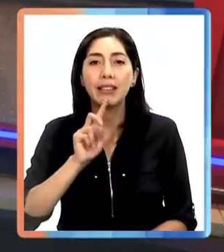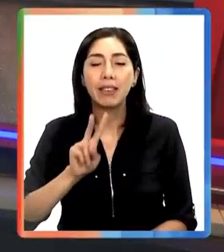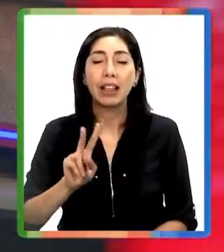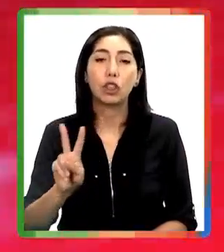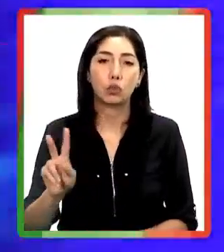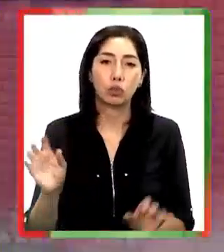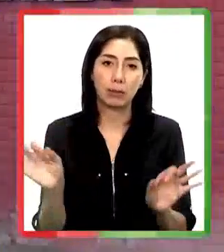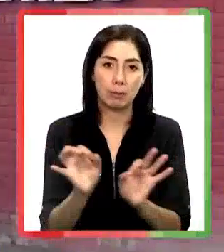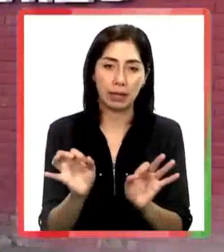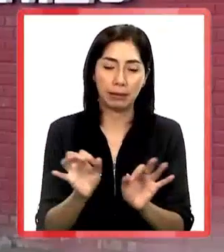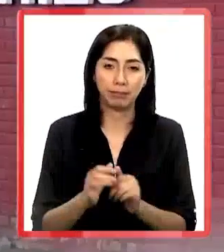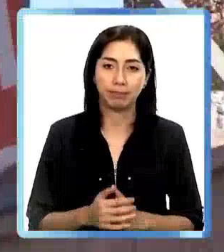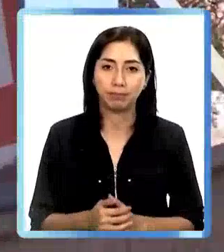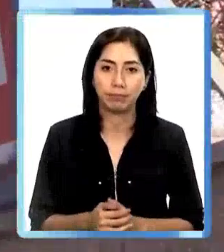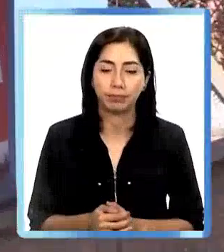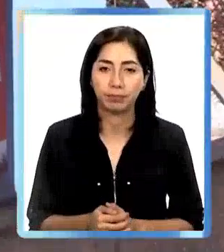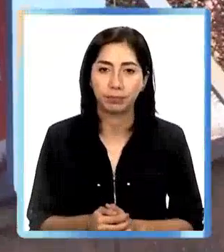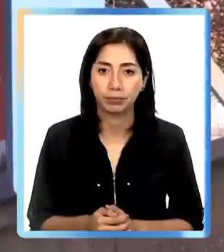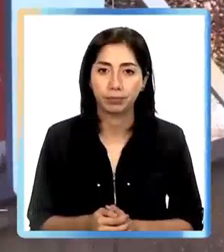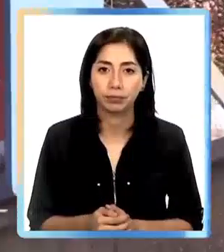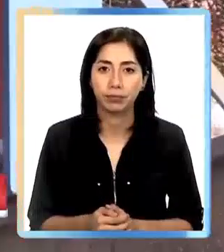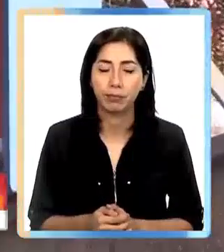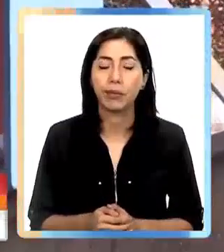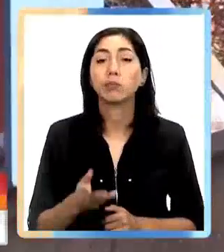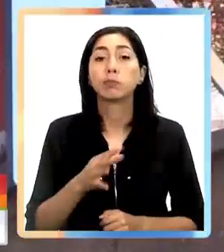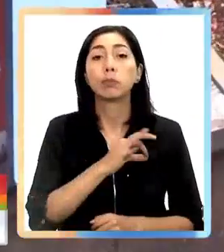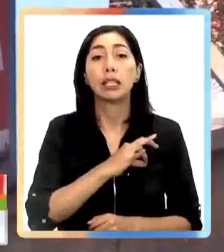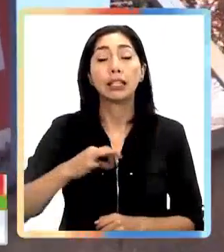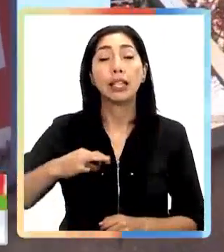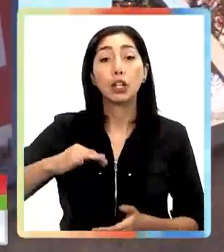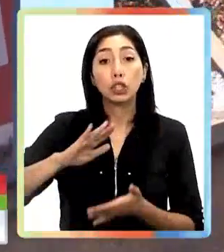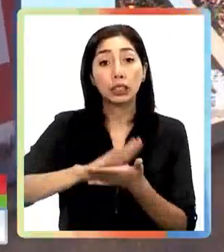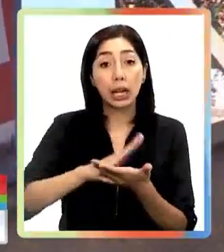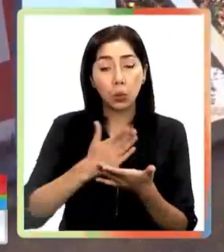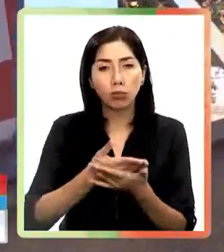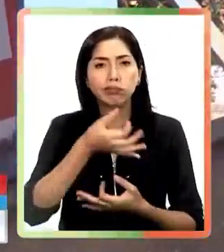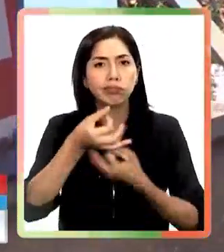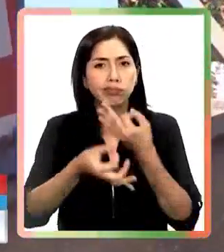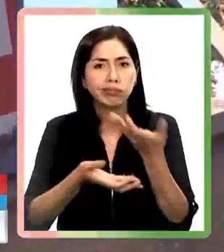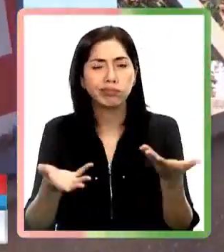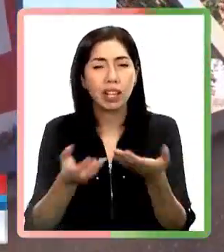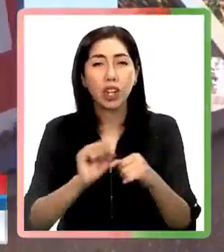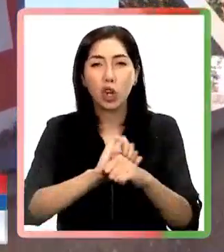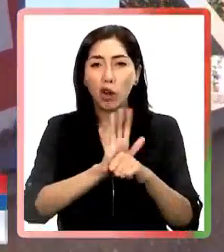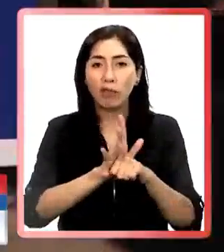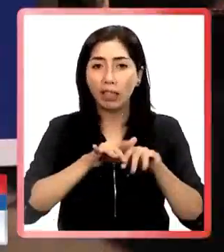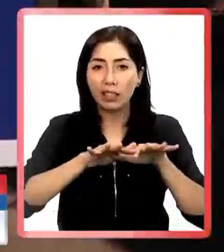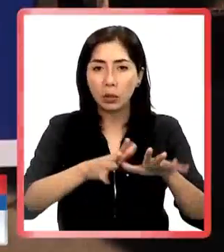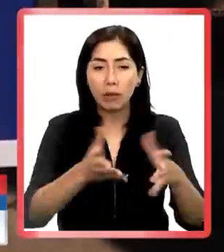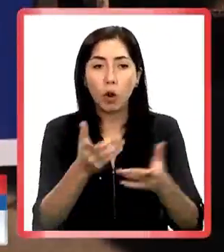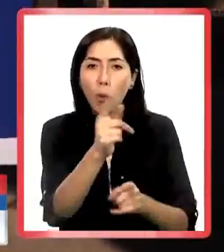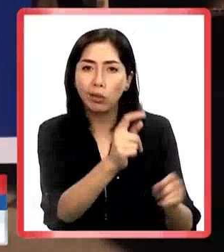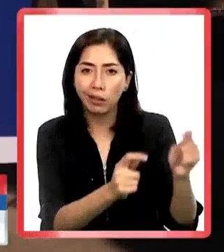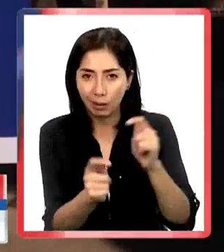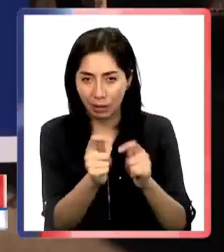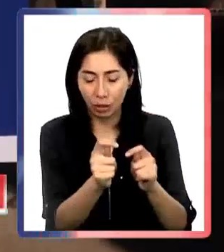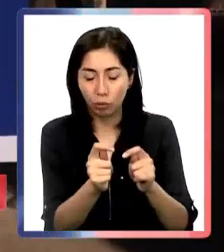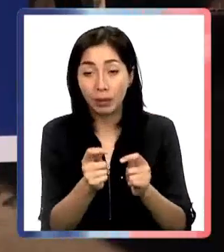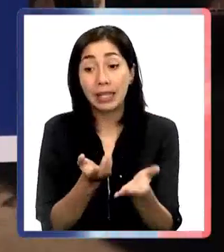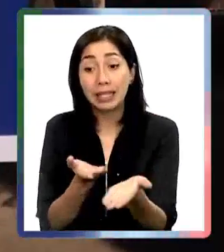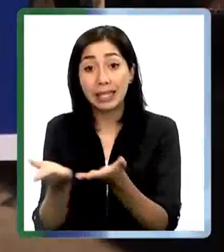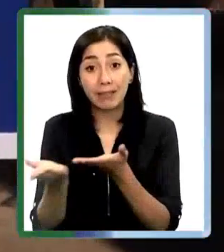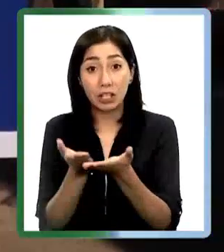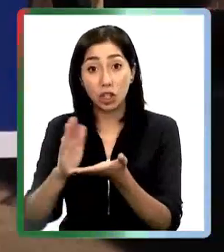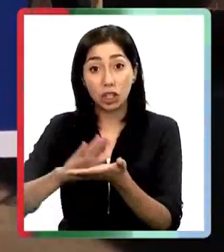explica. Respondiendo a los nuevos lineamientos que establece el Ministerio de Salud respecto al tratamiento de la pandemia del COVID, el Servicio de Salud